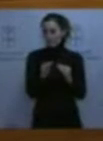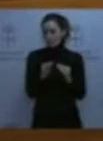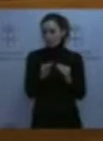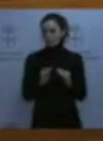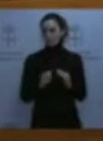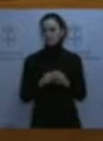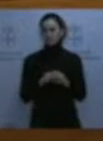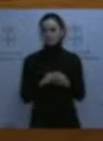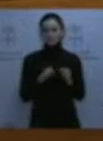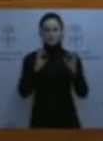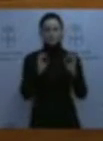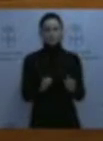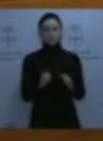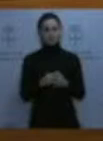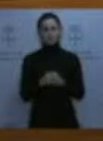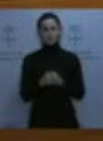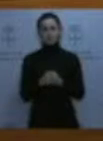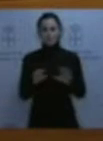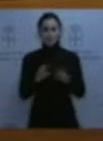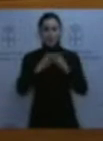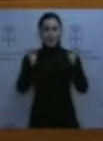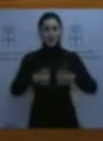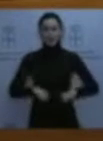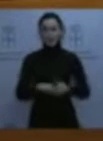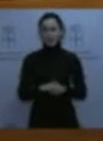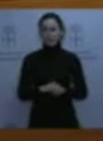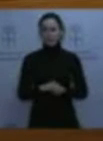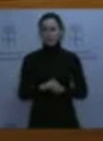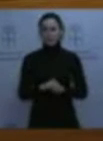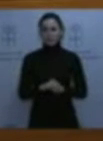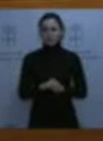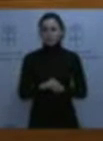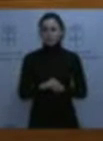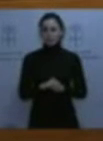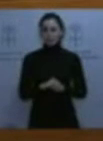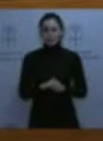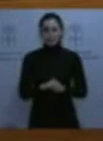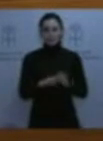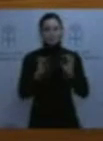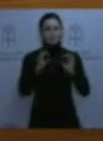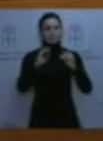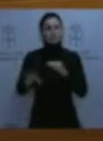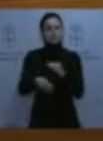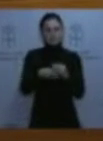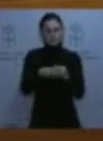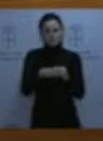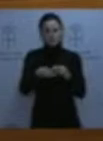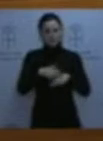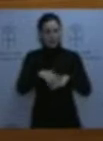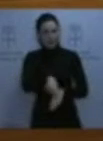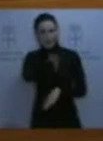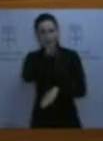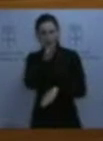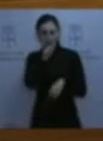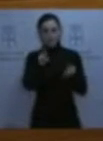necesaria y totalmente de acuerdo. Y presentábamos una enmienda adicional porque, si bien entendemos que al